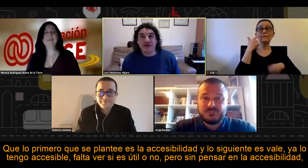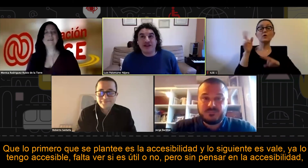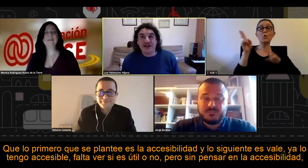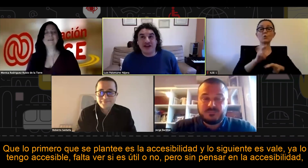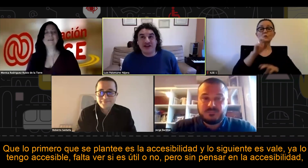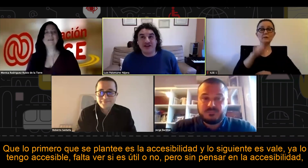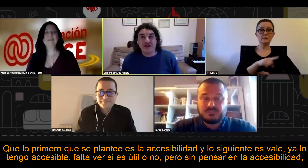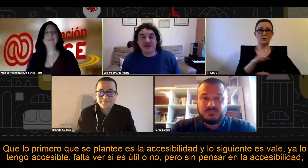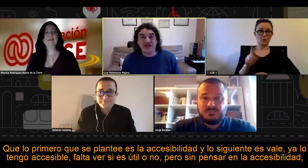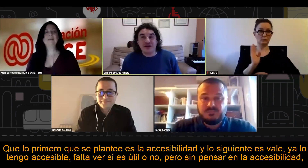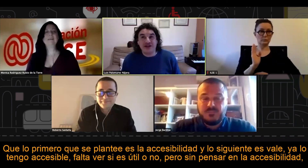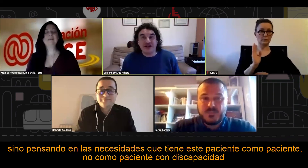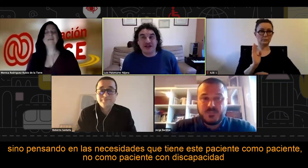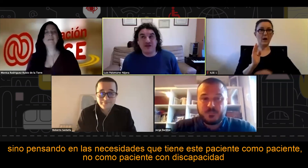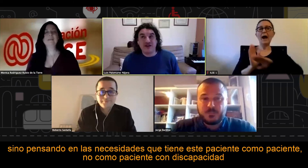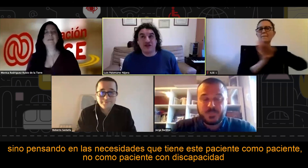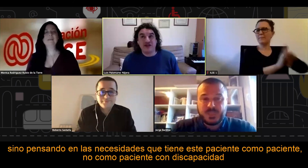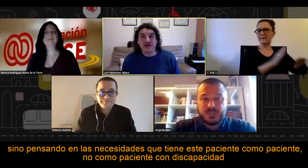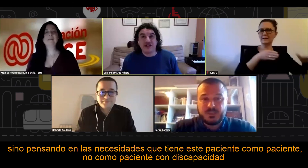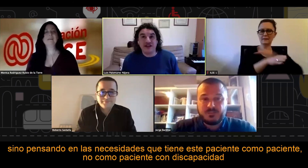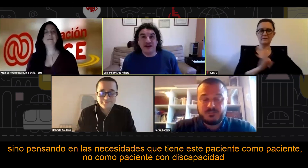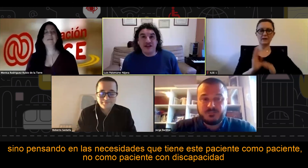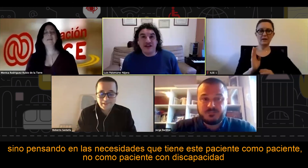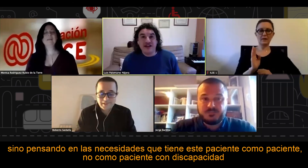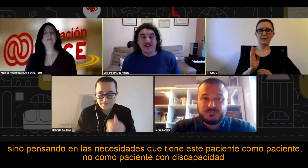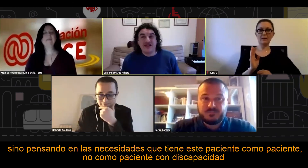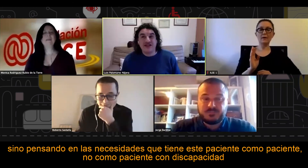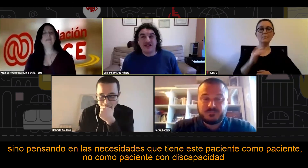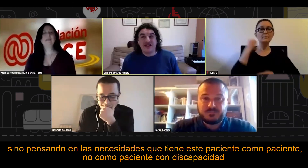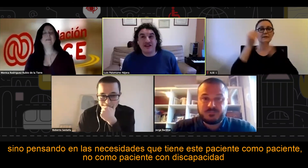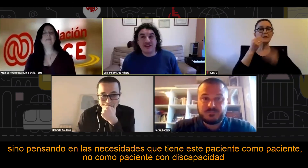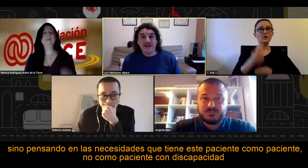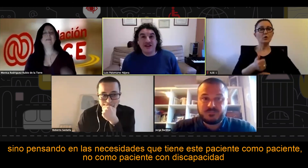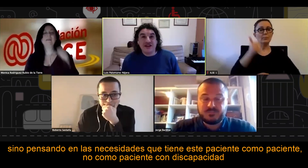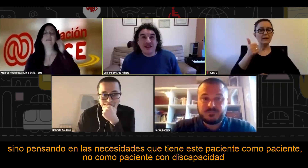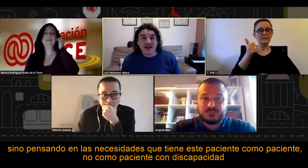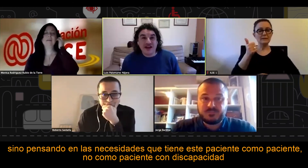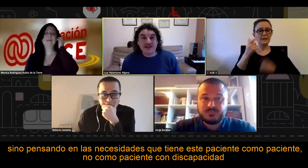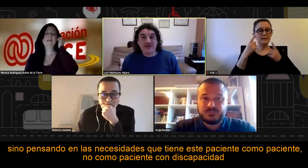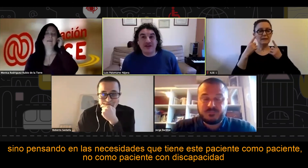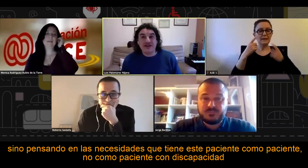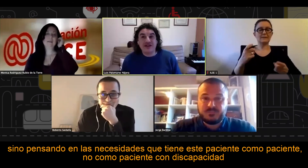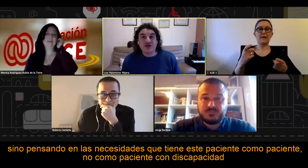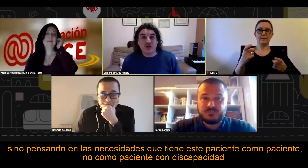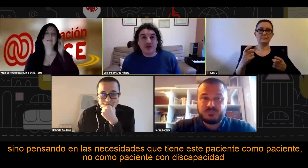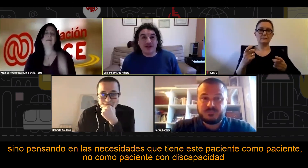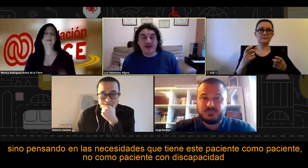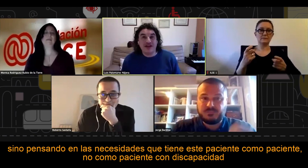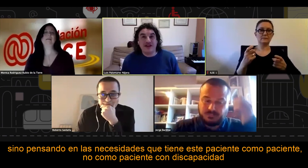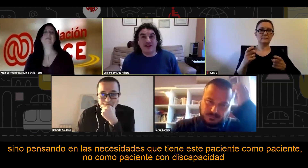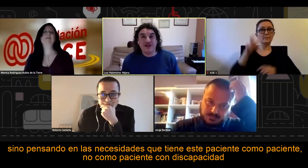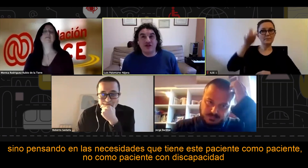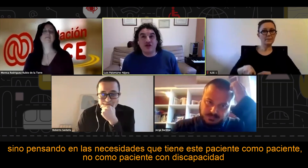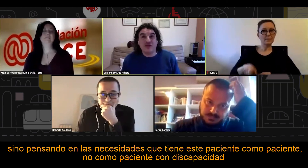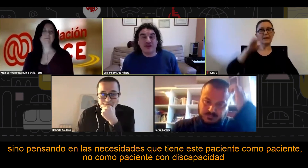sin pensar en la accesibilidad, sino pensando, como he dicho antes, en las necesidades que tiene este paciente como